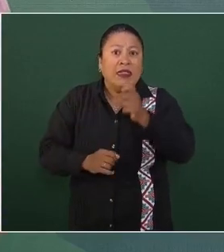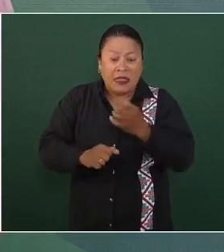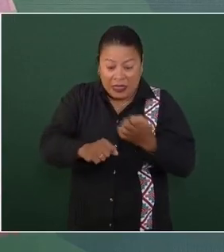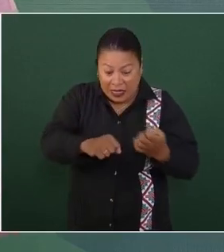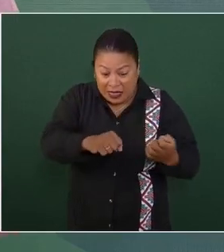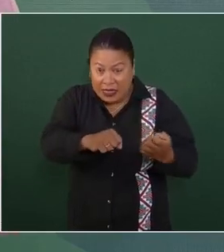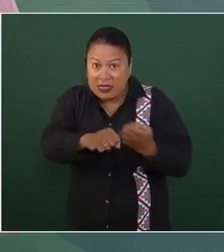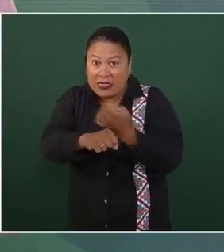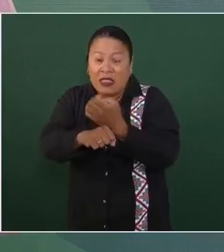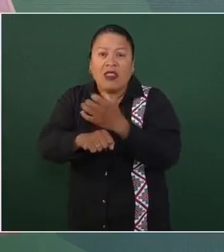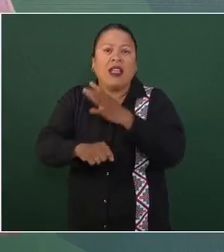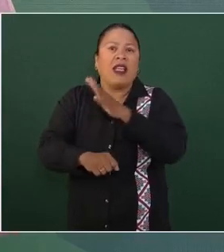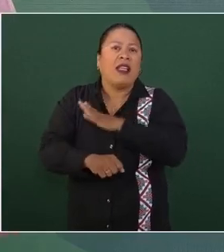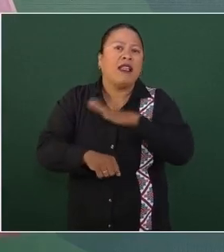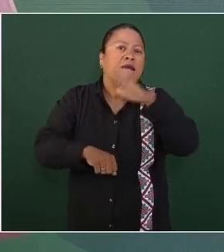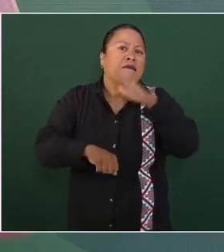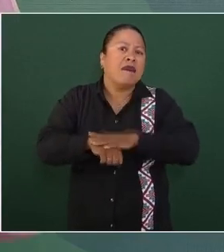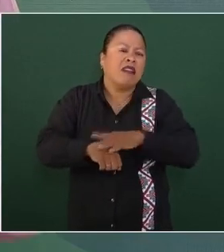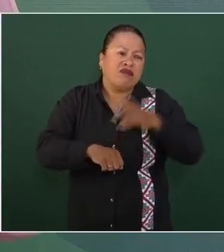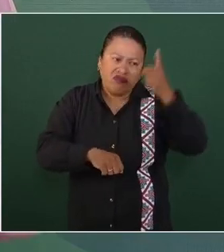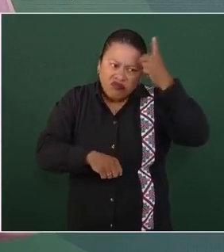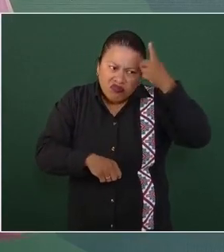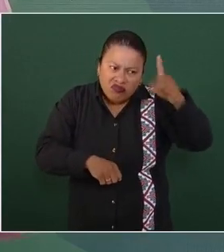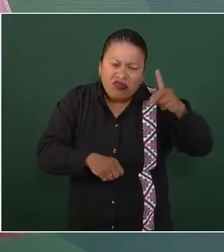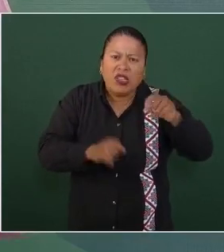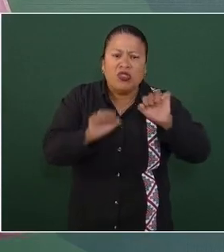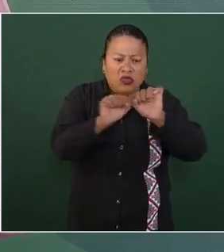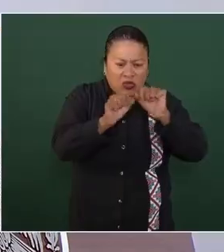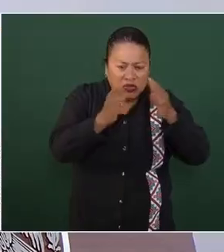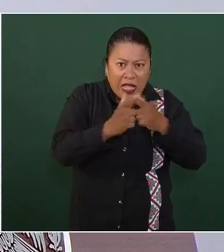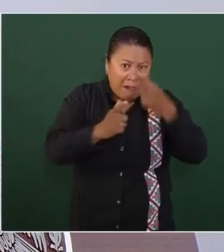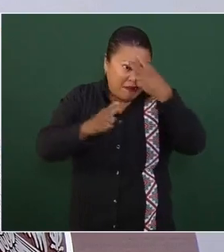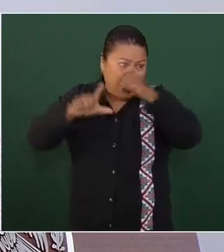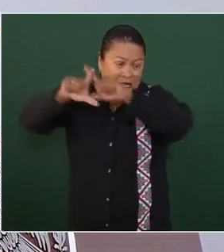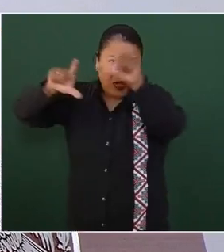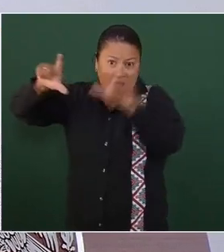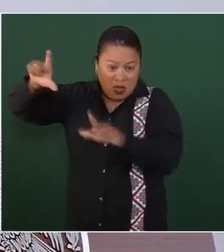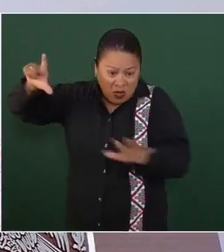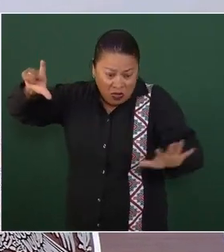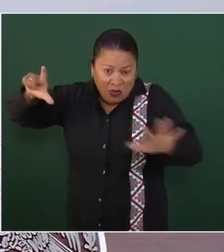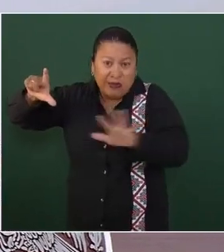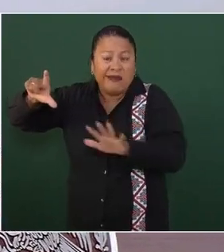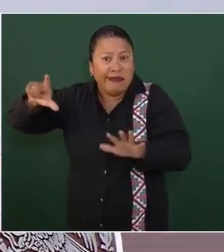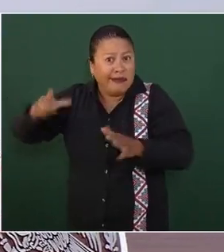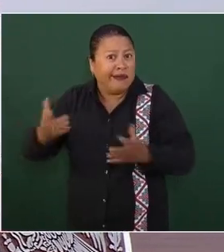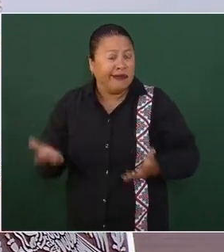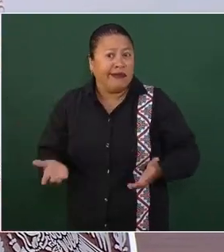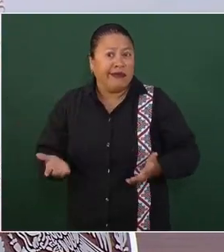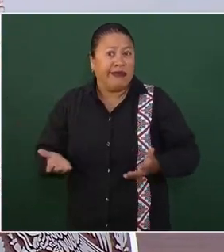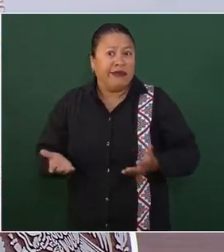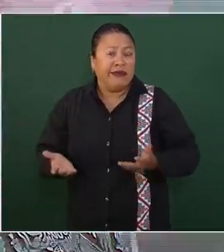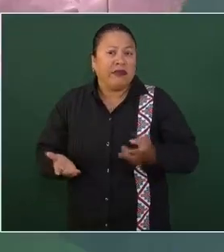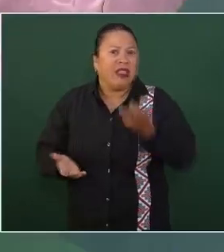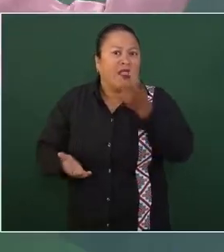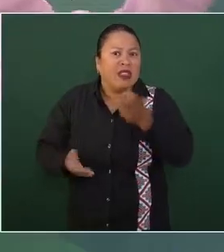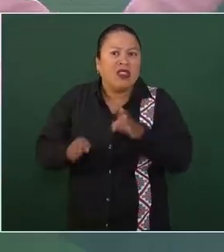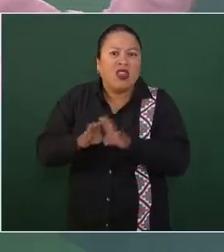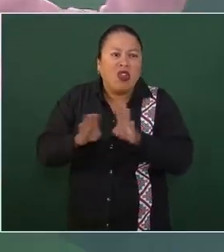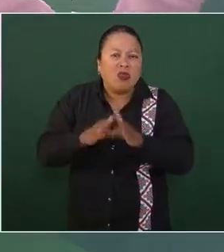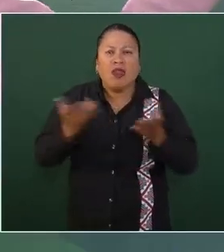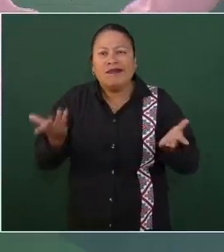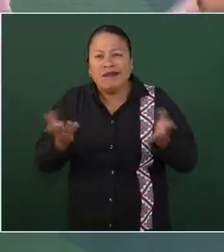con más propiedad social en todo México es buscando las